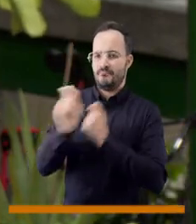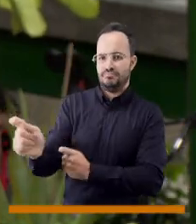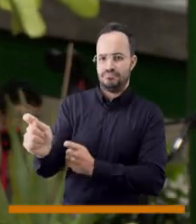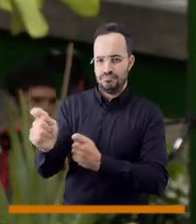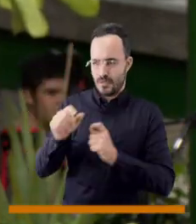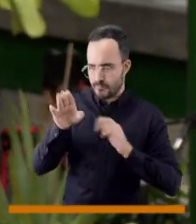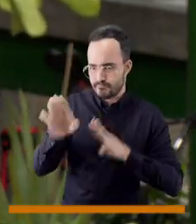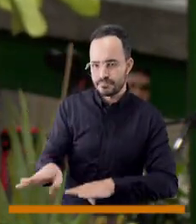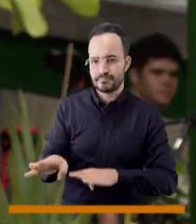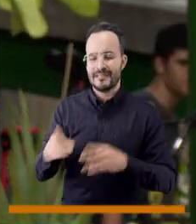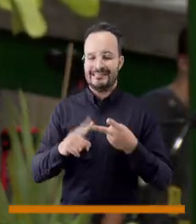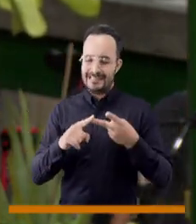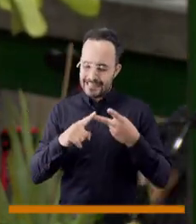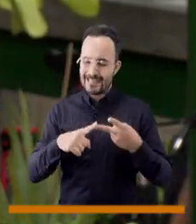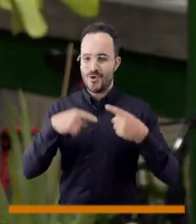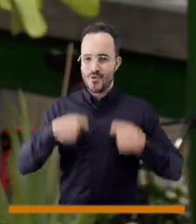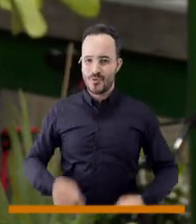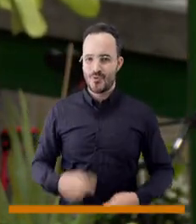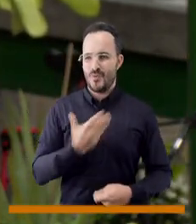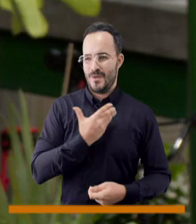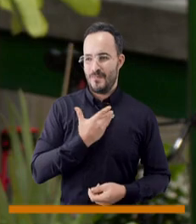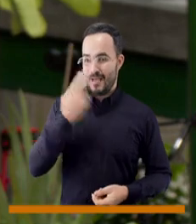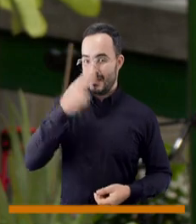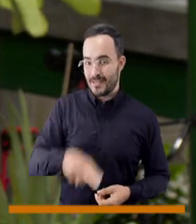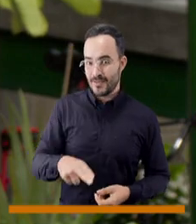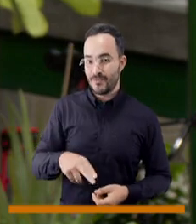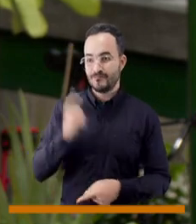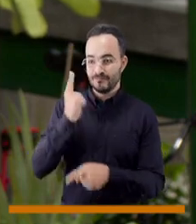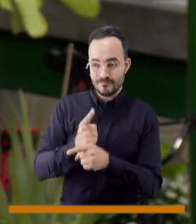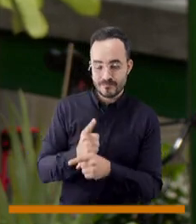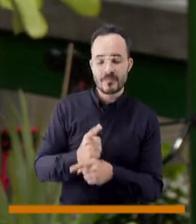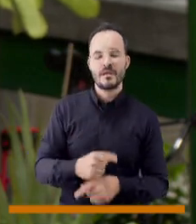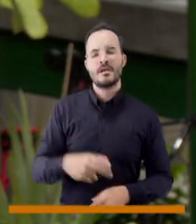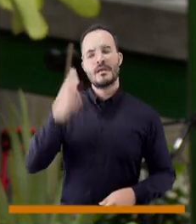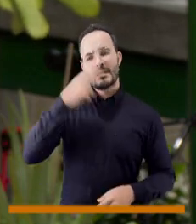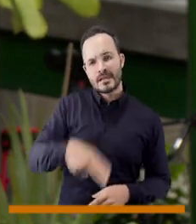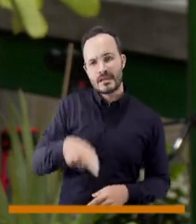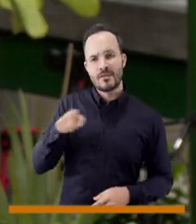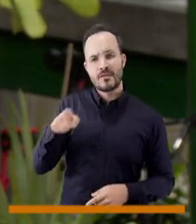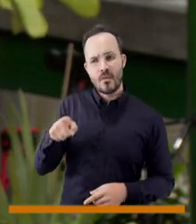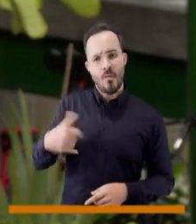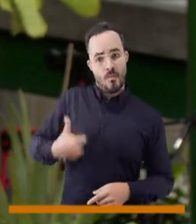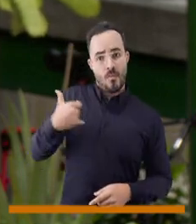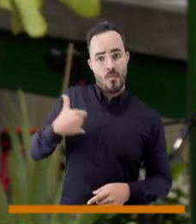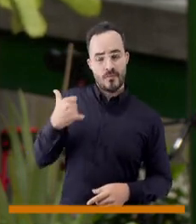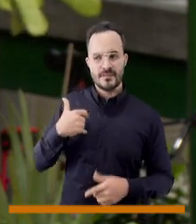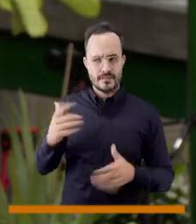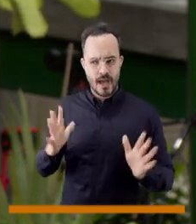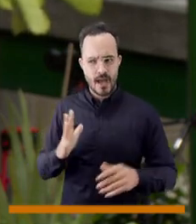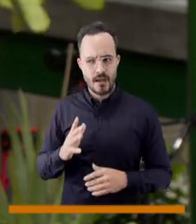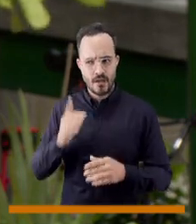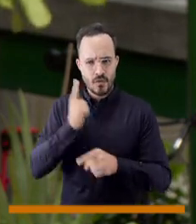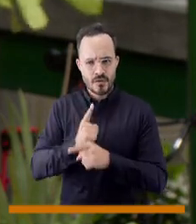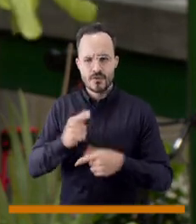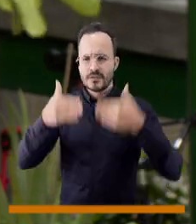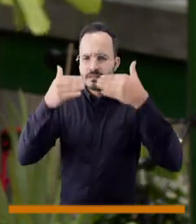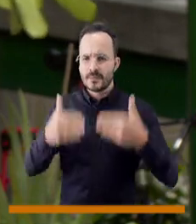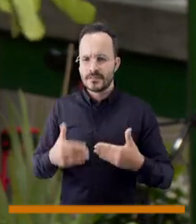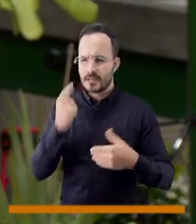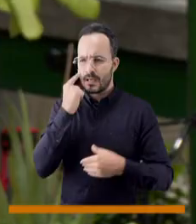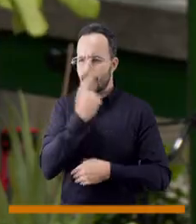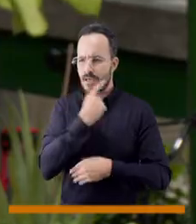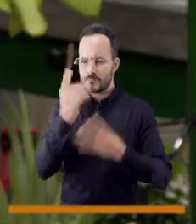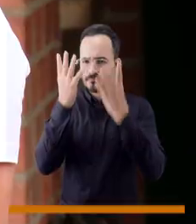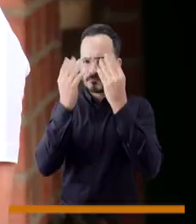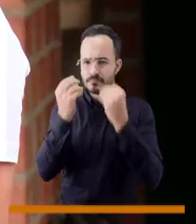de discapacidad, sino que es mamá. Mamá de una joven con discapacidad visual.